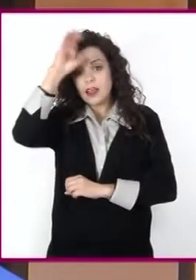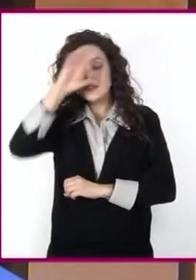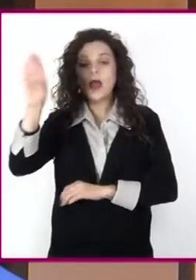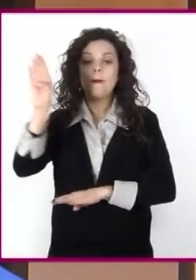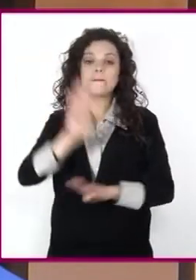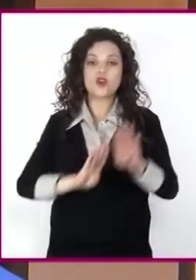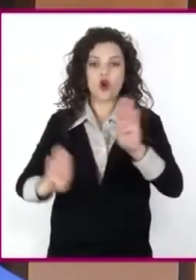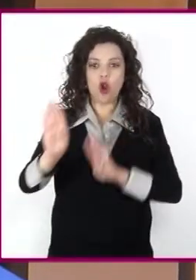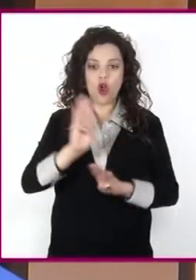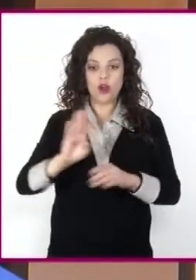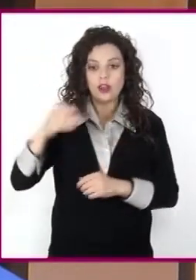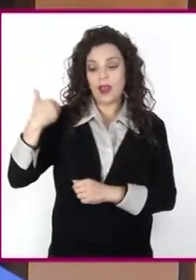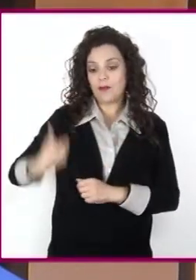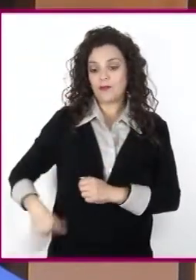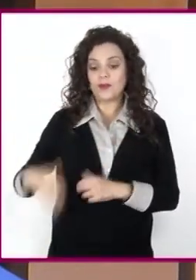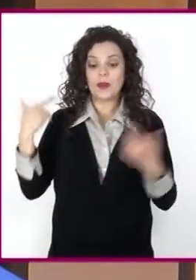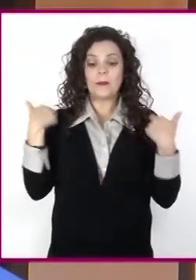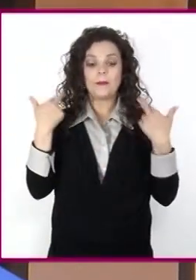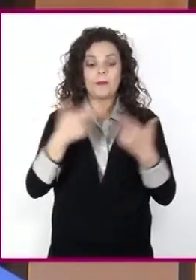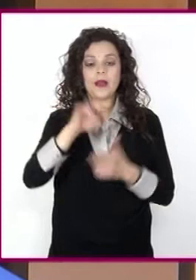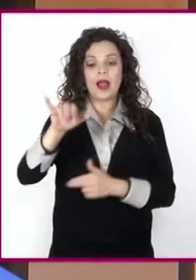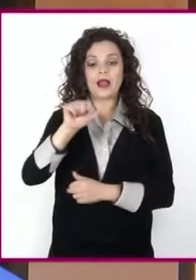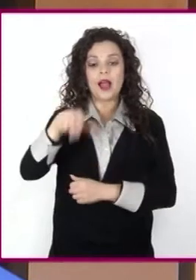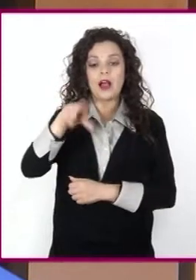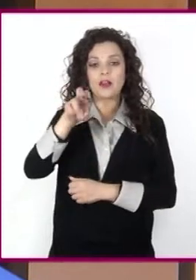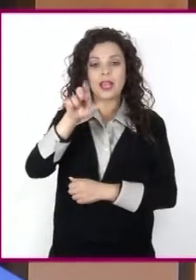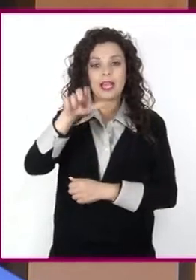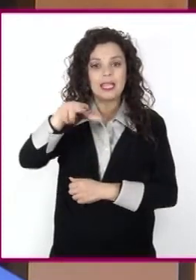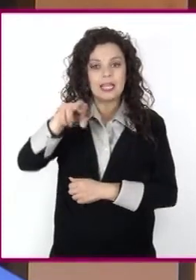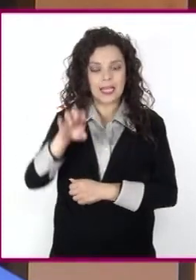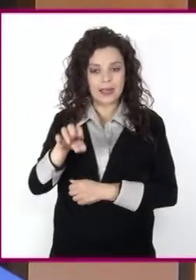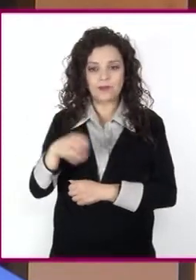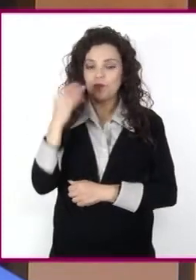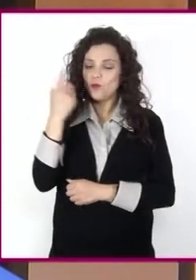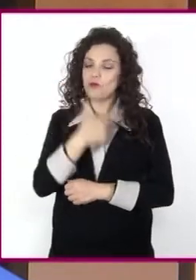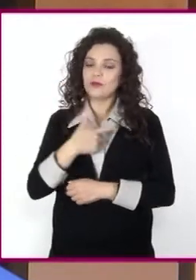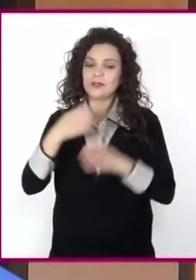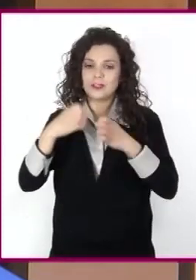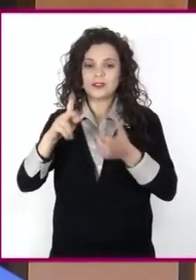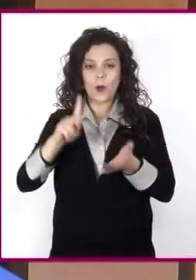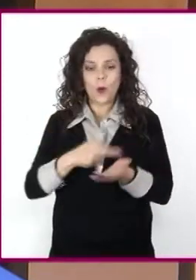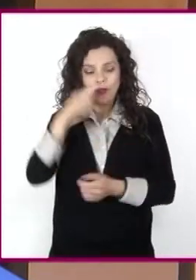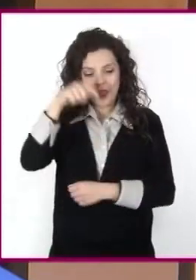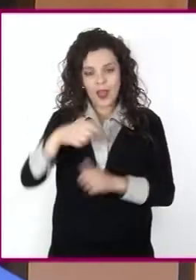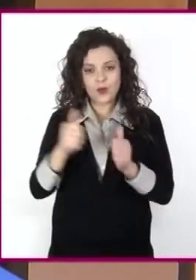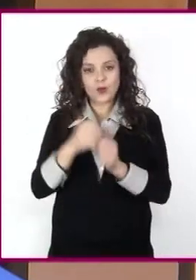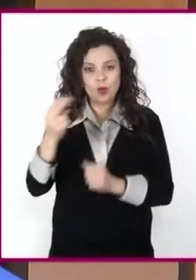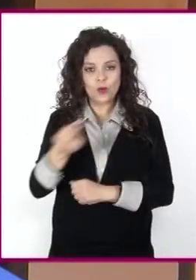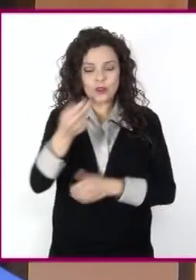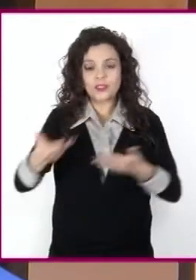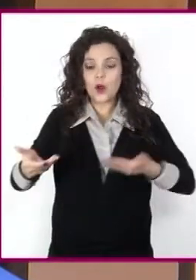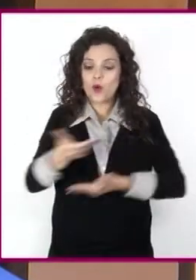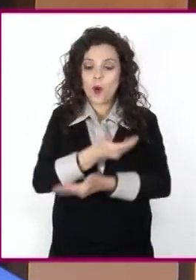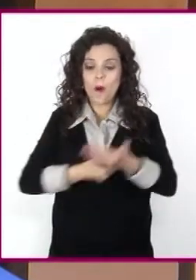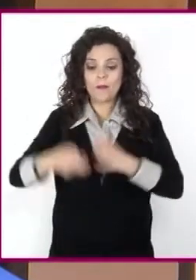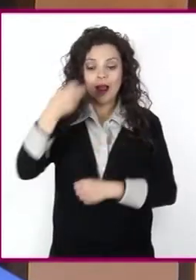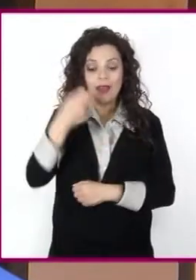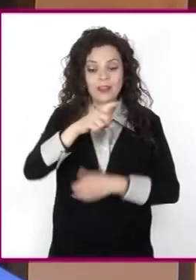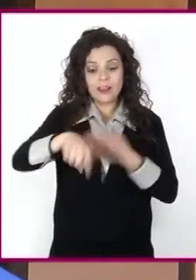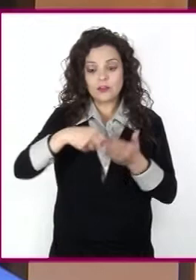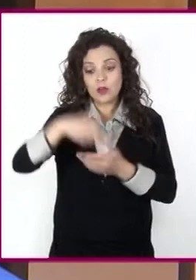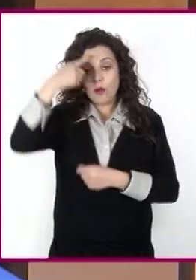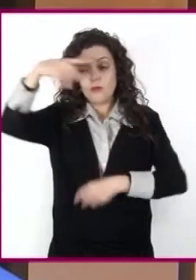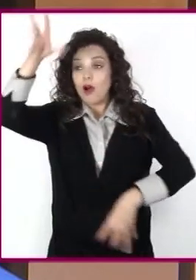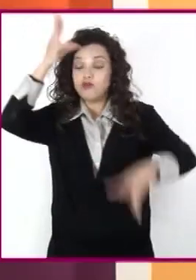la maestra Jacqueline Carlón Molina y es un gusto para mí estar de nuevo con ustedes y compartir este espacio de aprendizaje con